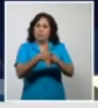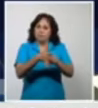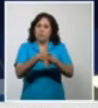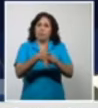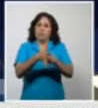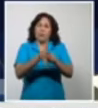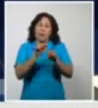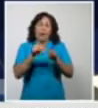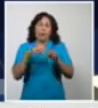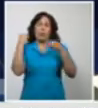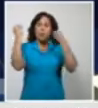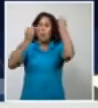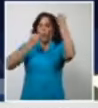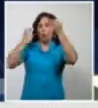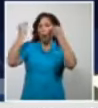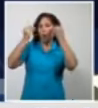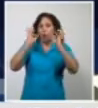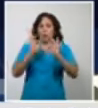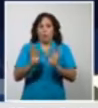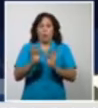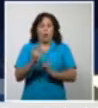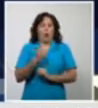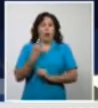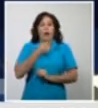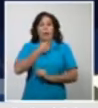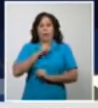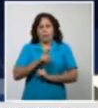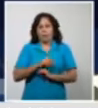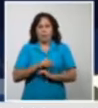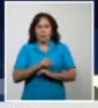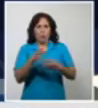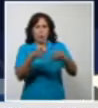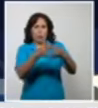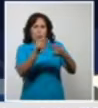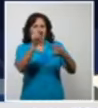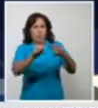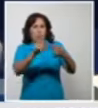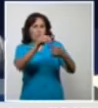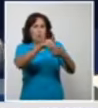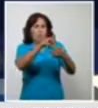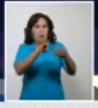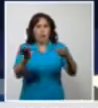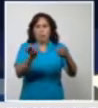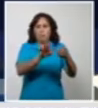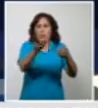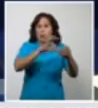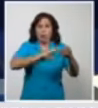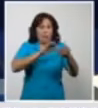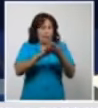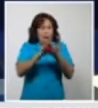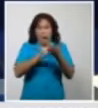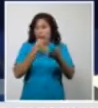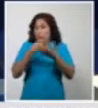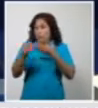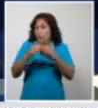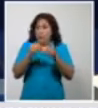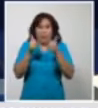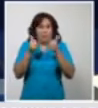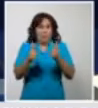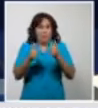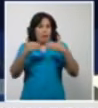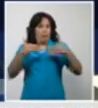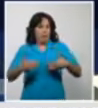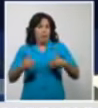Entonces, ahí tú coges, ahí tú encuentras en esa población aparentemente sana, aparentemente sin